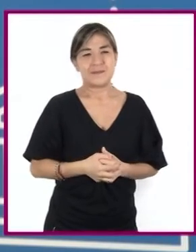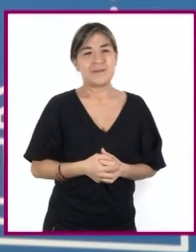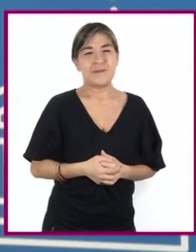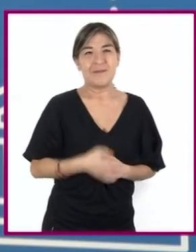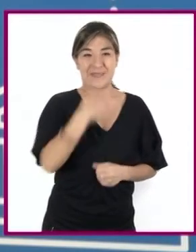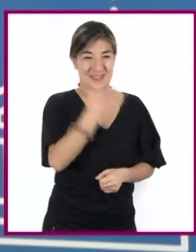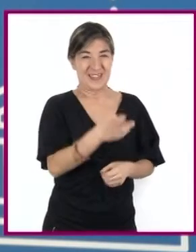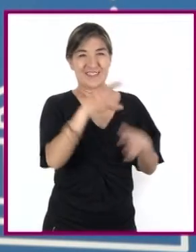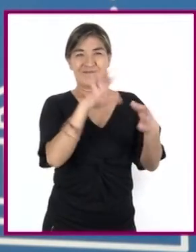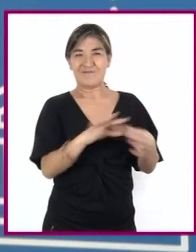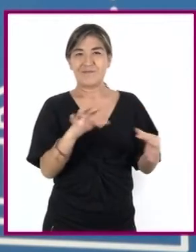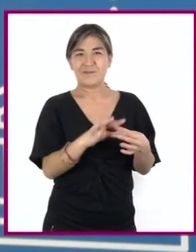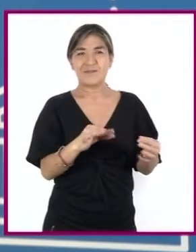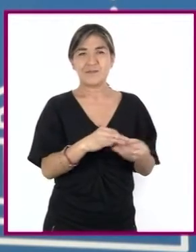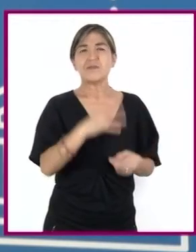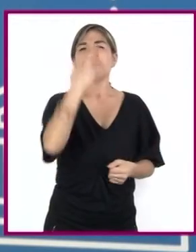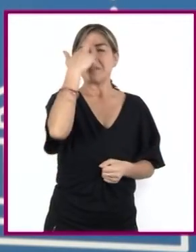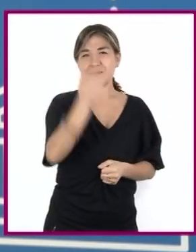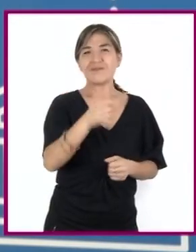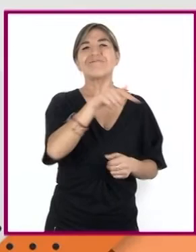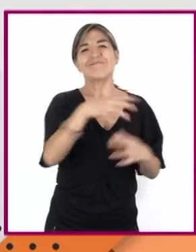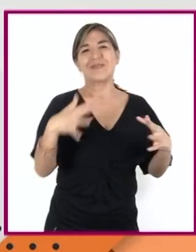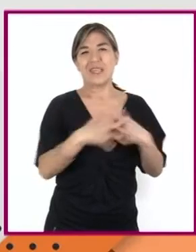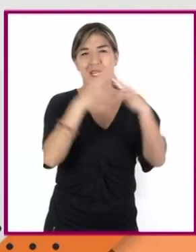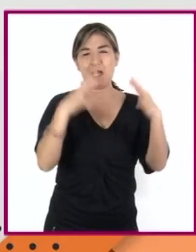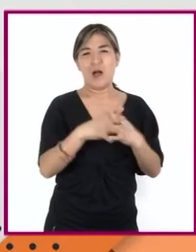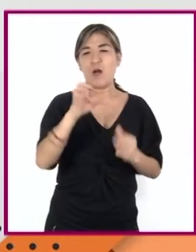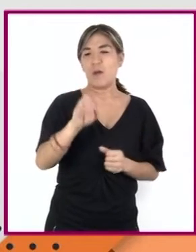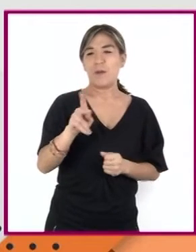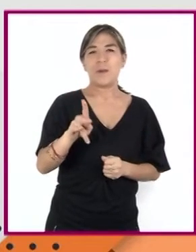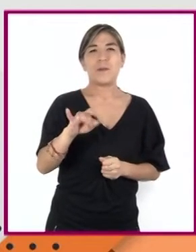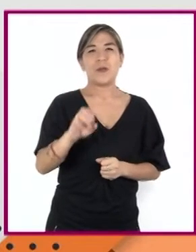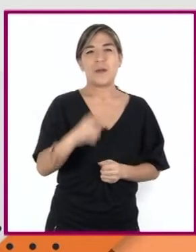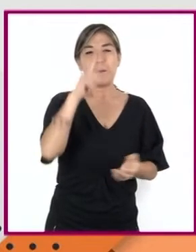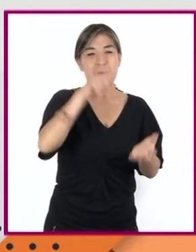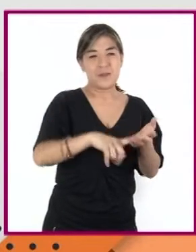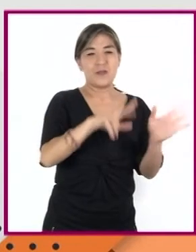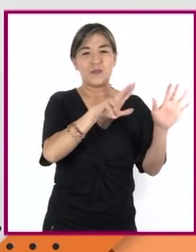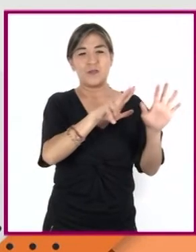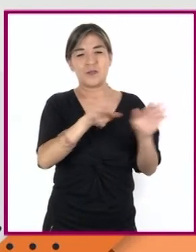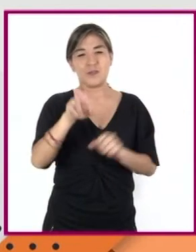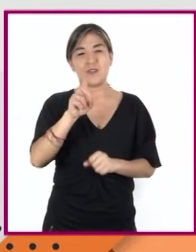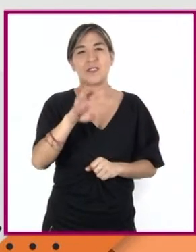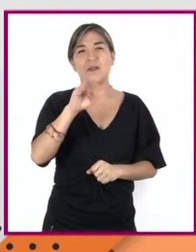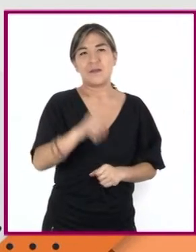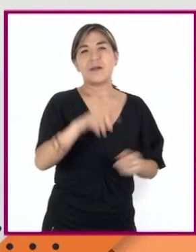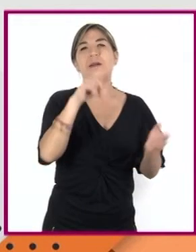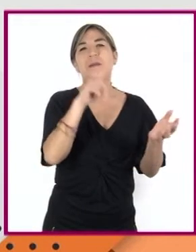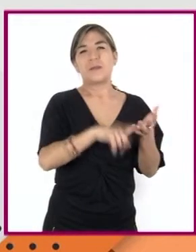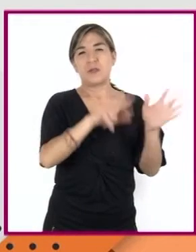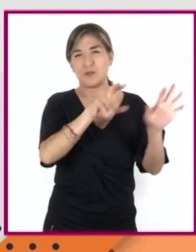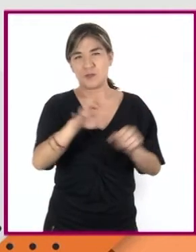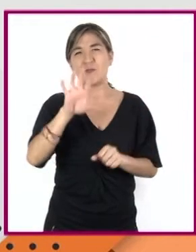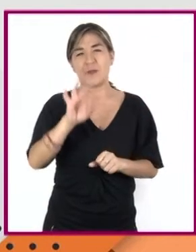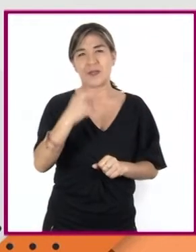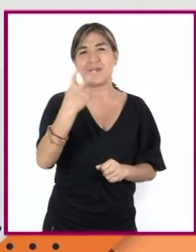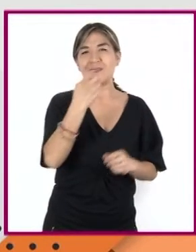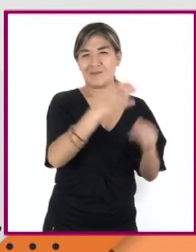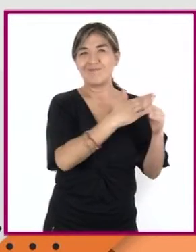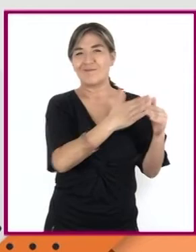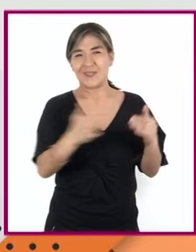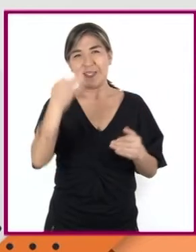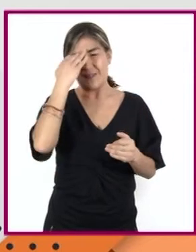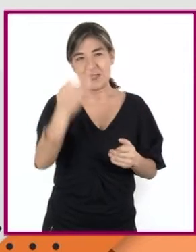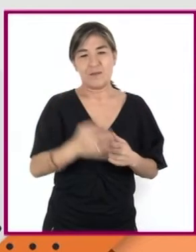Todo esto derivado de la Guerra del Opio que tuvo lugar entre 1839 y 1842 entre